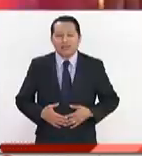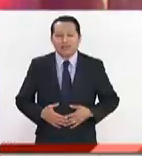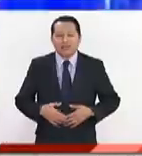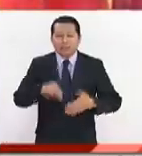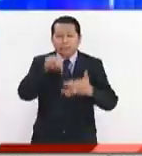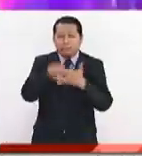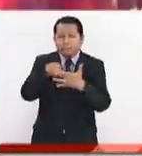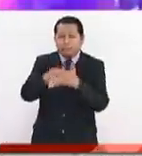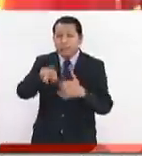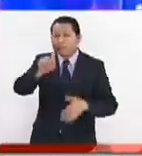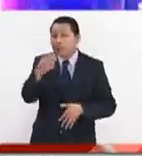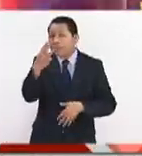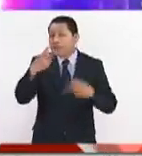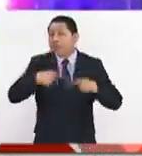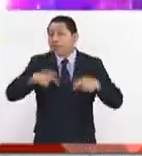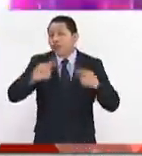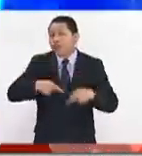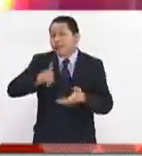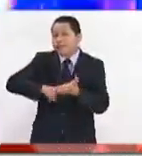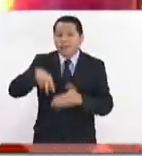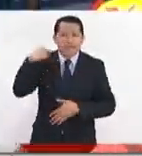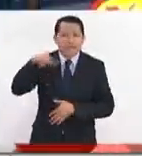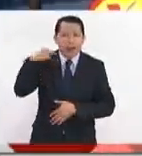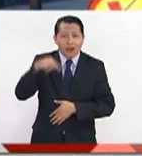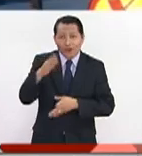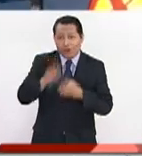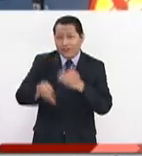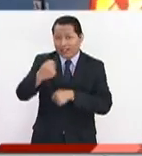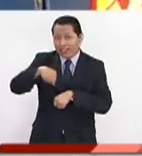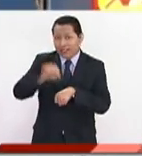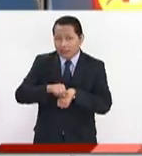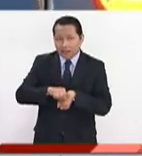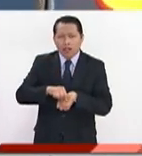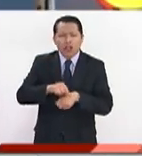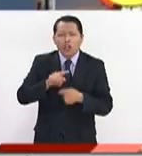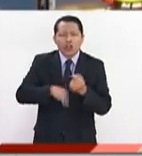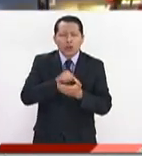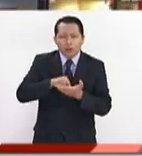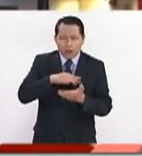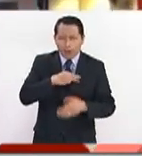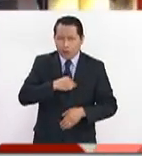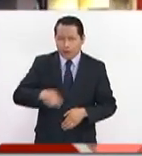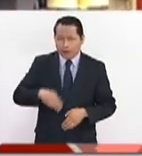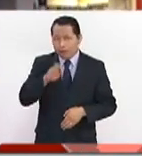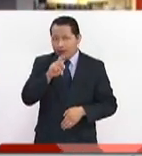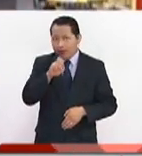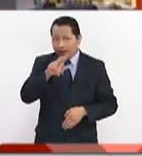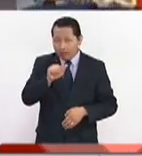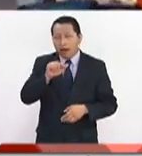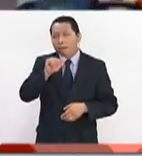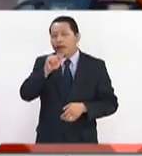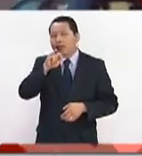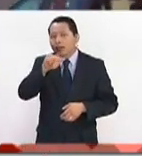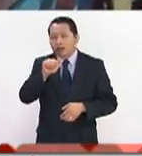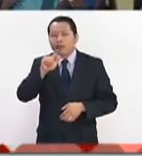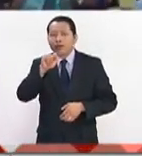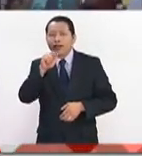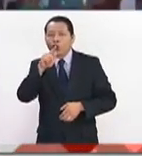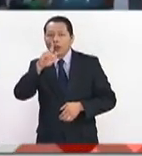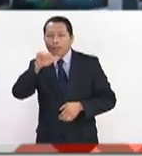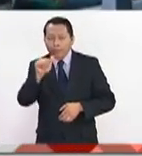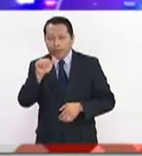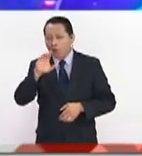Asesinan a 23 personas en Veracruz este fin de semana. Los hechos ocurrieron en los municipios de Banderilla, Amatitlán,